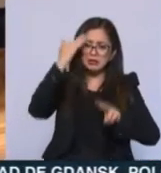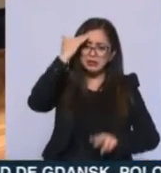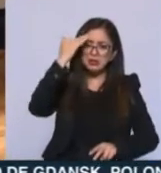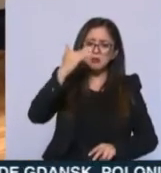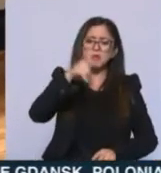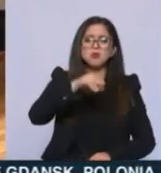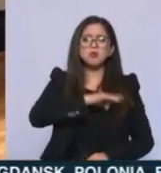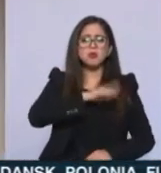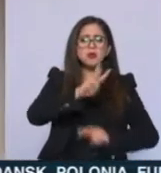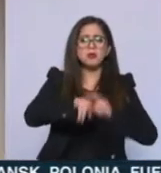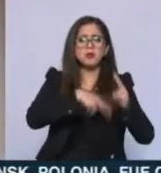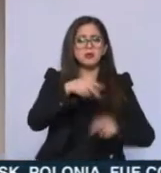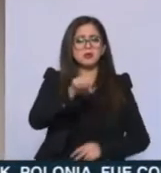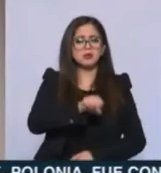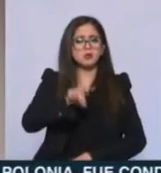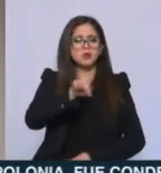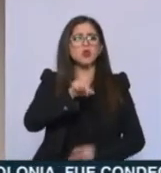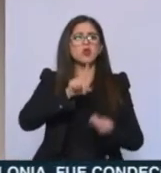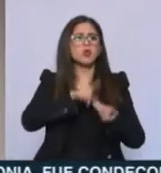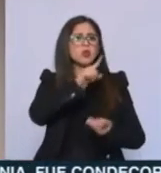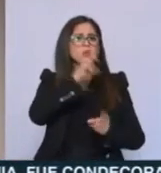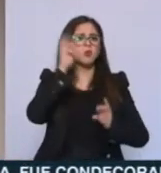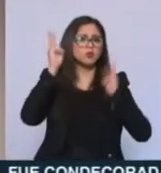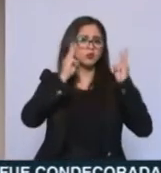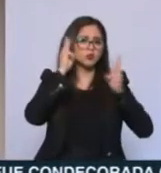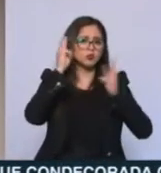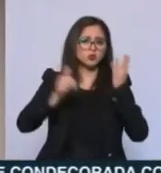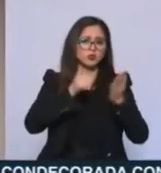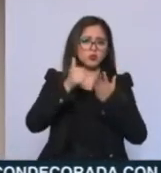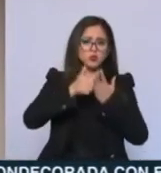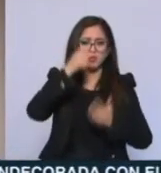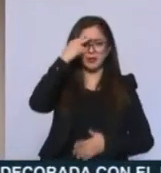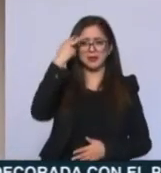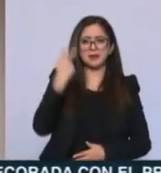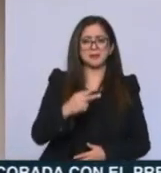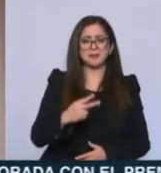este fin de semana en el Museo de la Ciudad de México. Cintia Carranza, 21 Noticias.